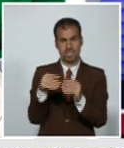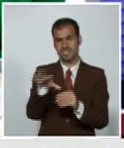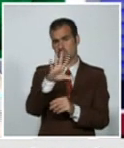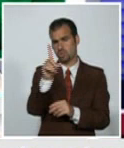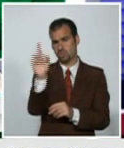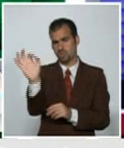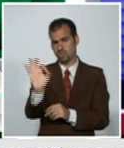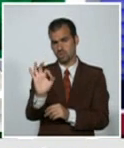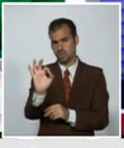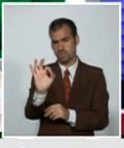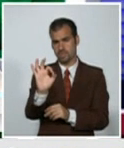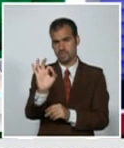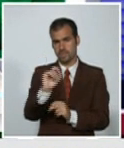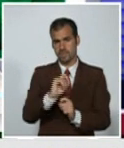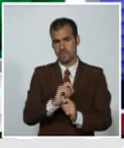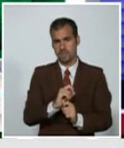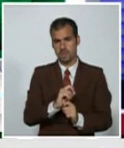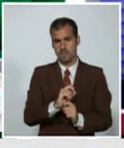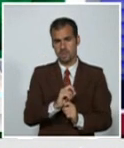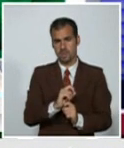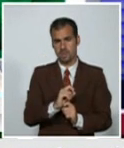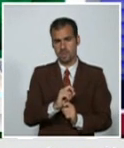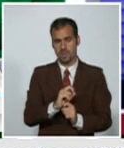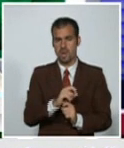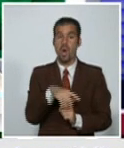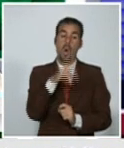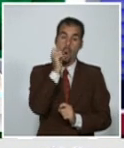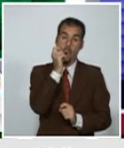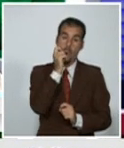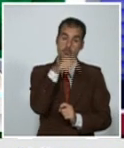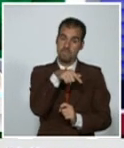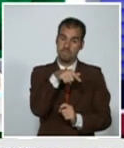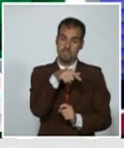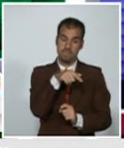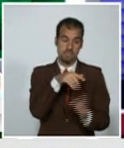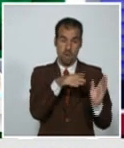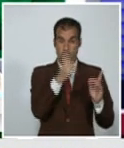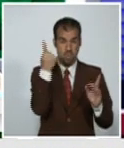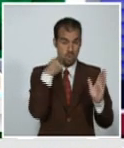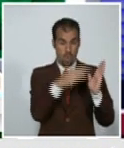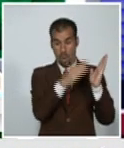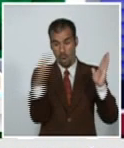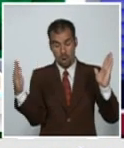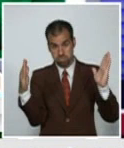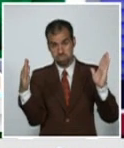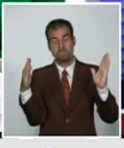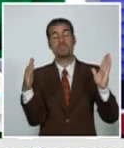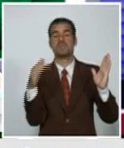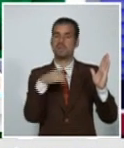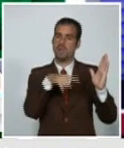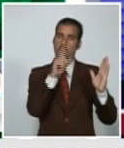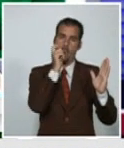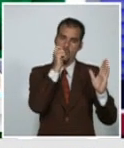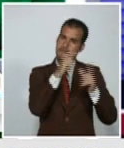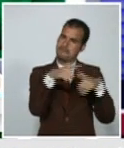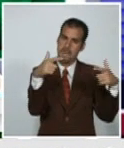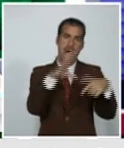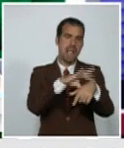51% del sexo masculino se mantiene como predominio de la enfermedad,